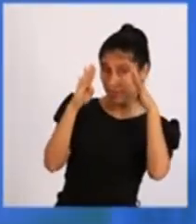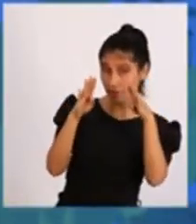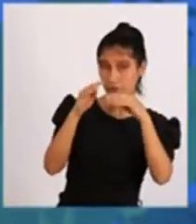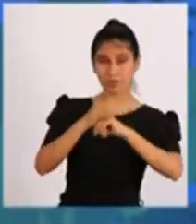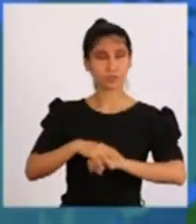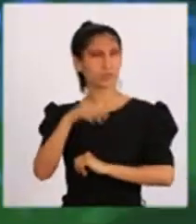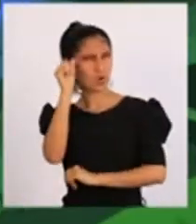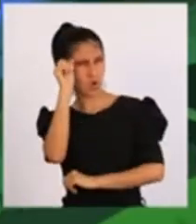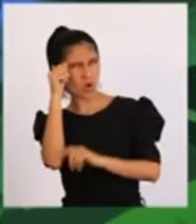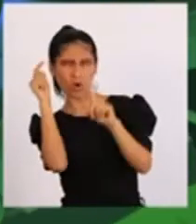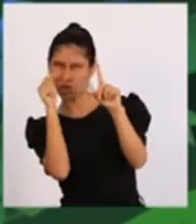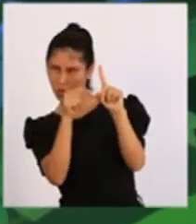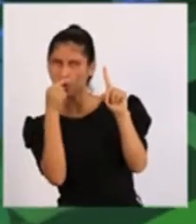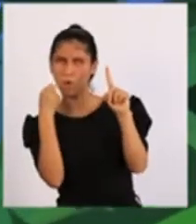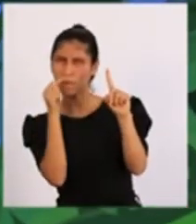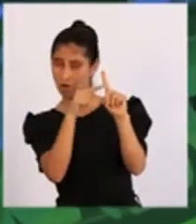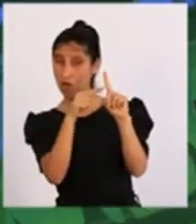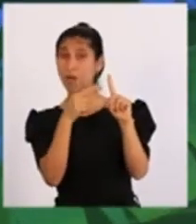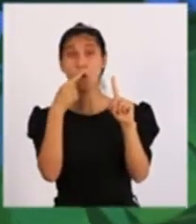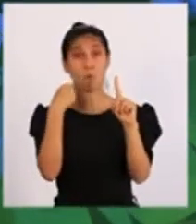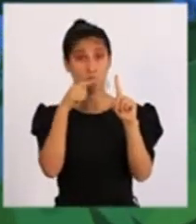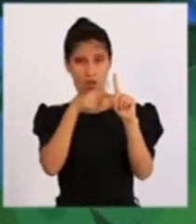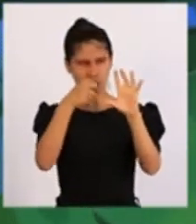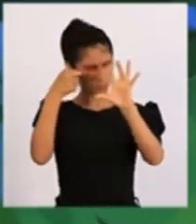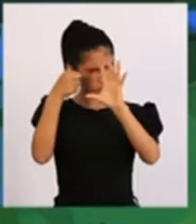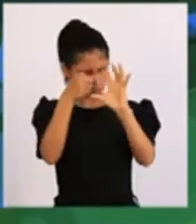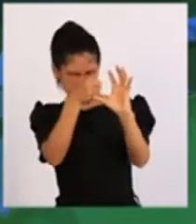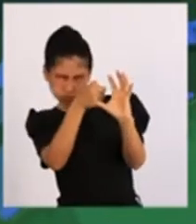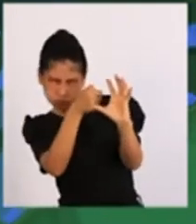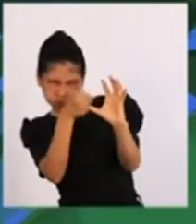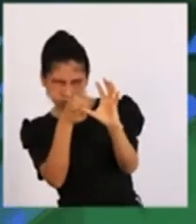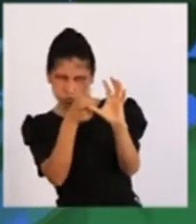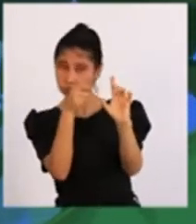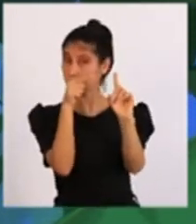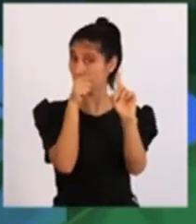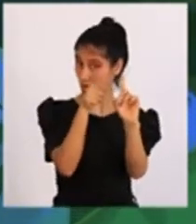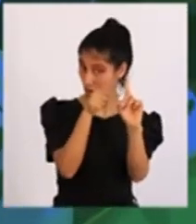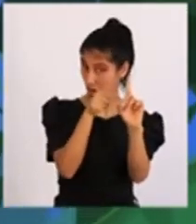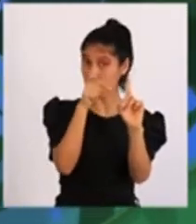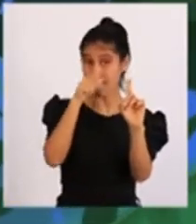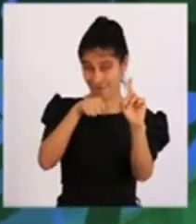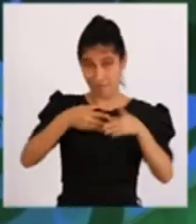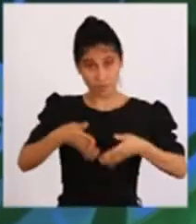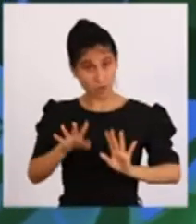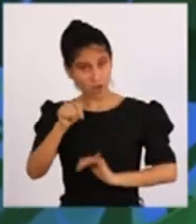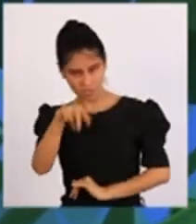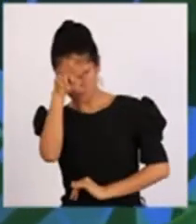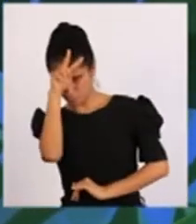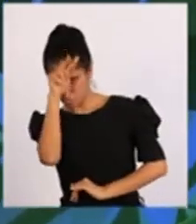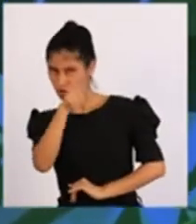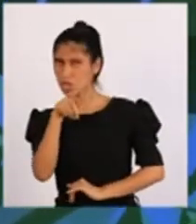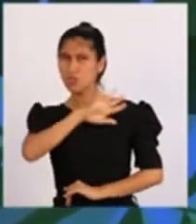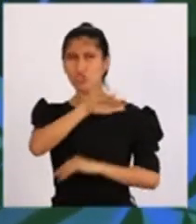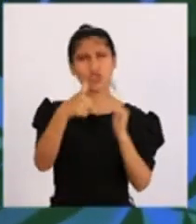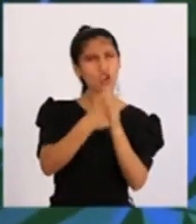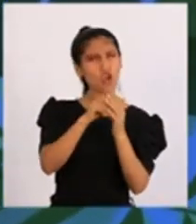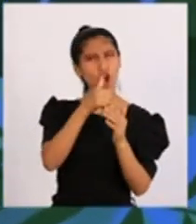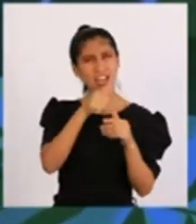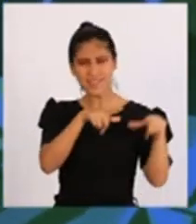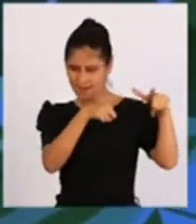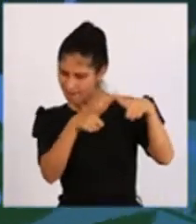Lo recuerdo. Es un científico peruano que está recuperando lagos, lagunas y humedales.